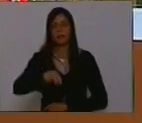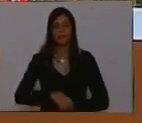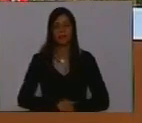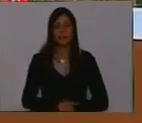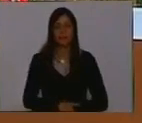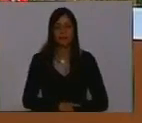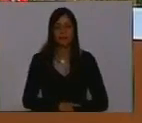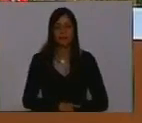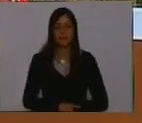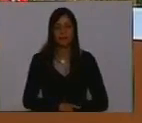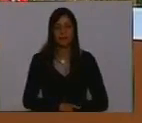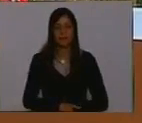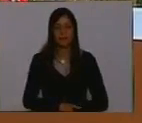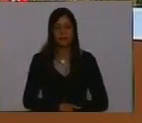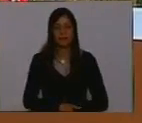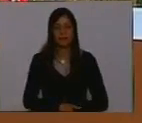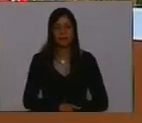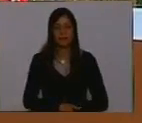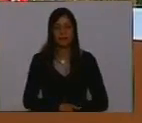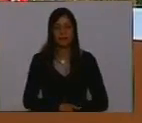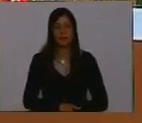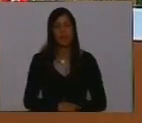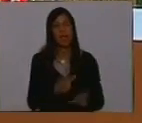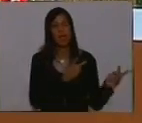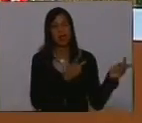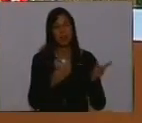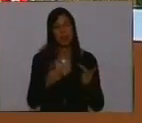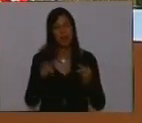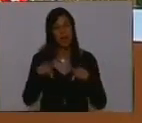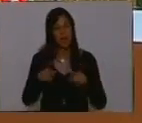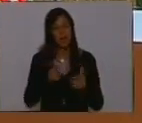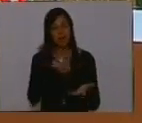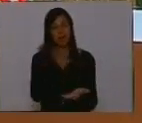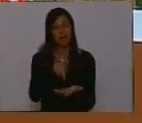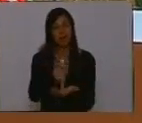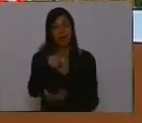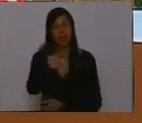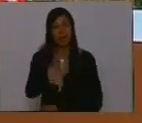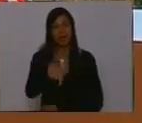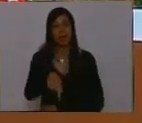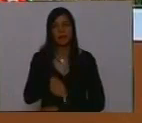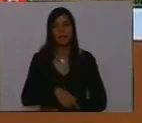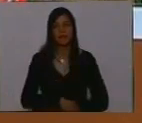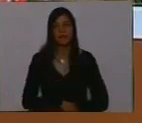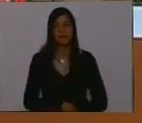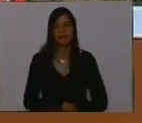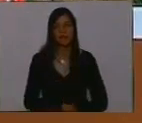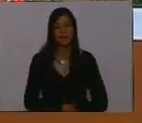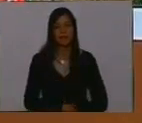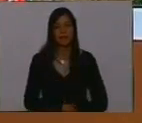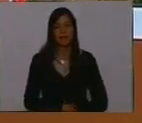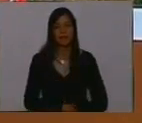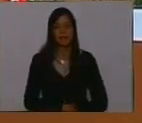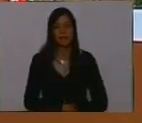Y se le invita a subir aquí al presidio.